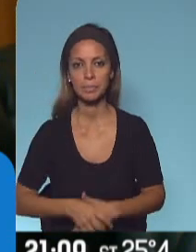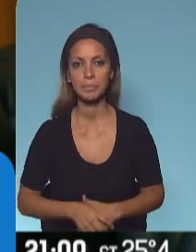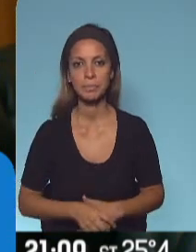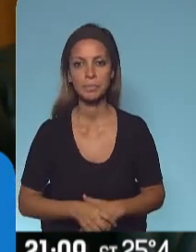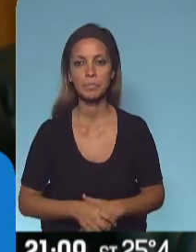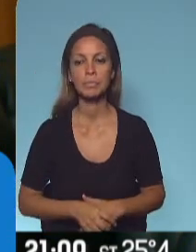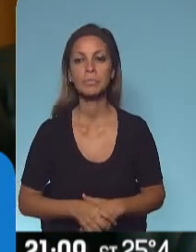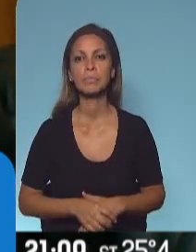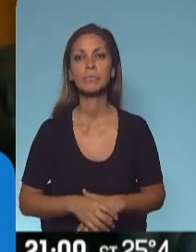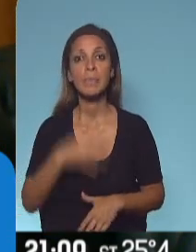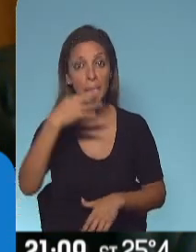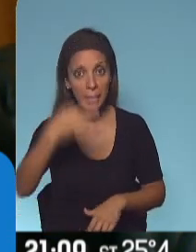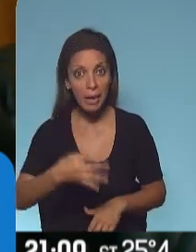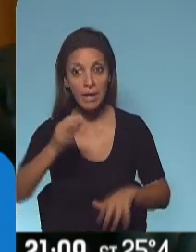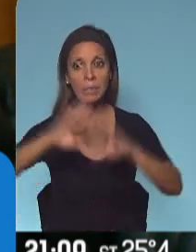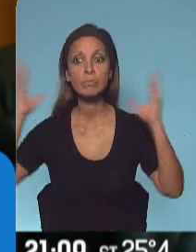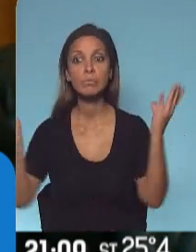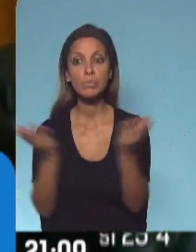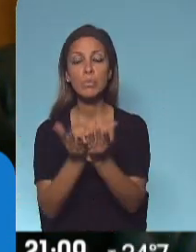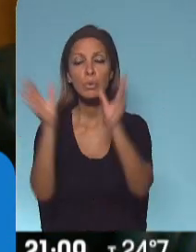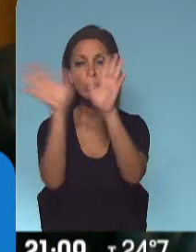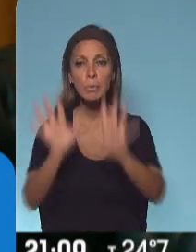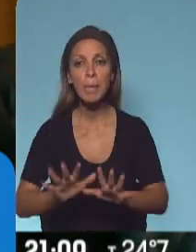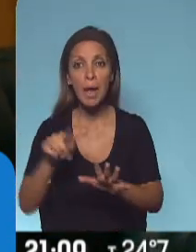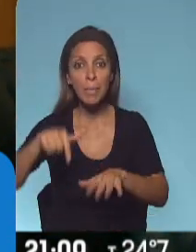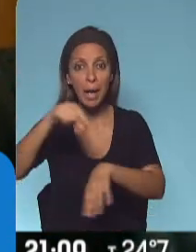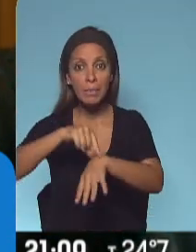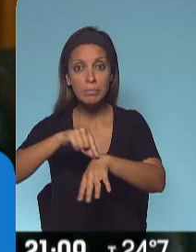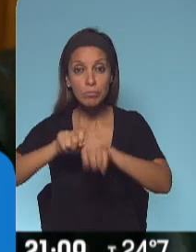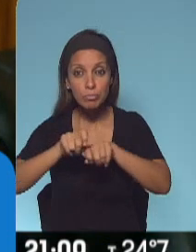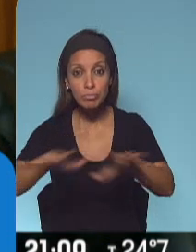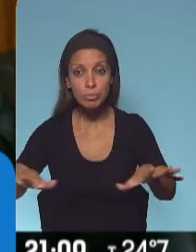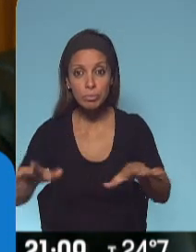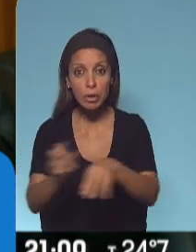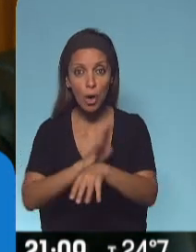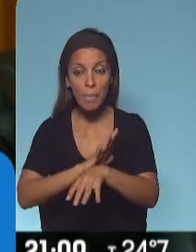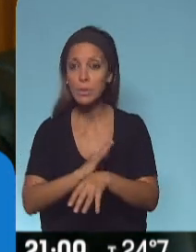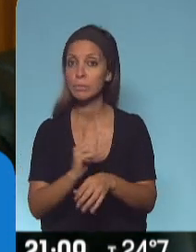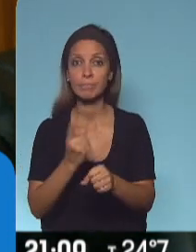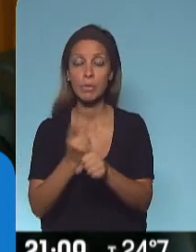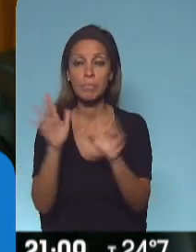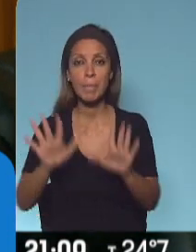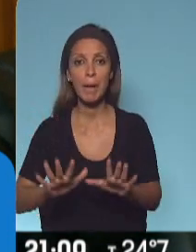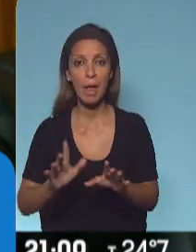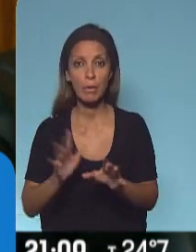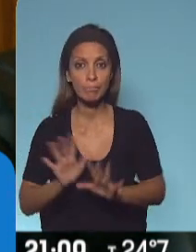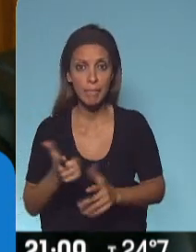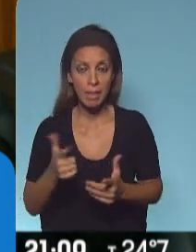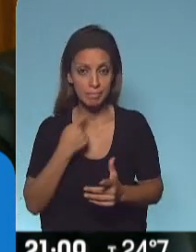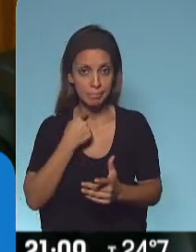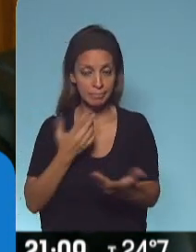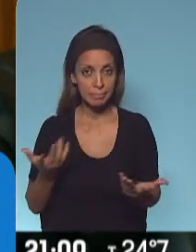mundo no estaba preparado para esta pandemia, ¿no? La economía global no estaba preparada para esta pandemia, con lo